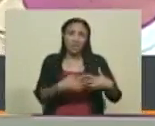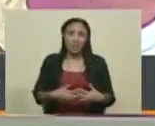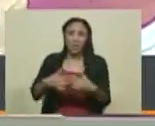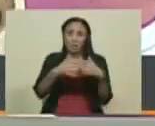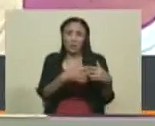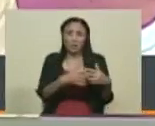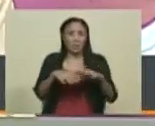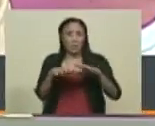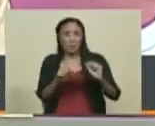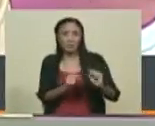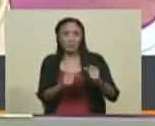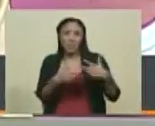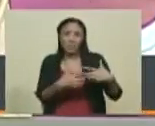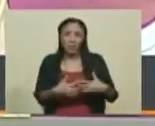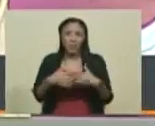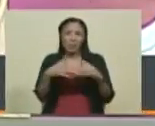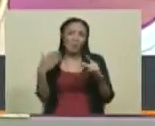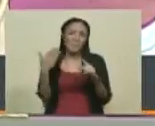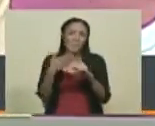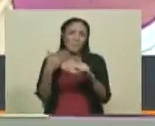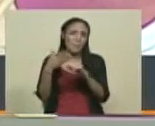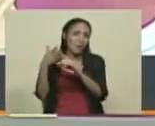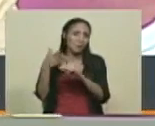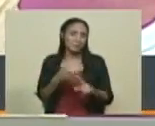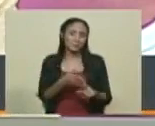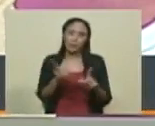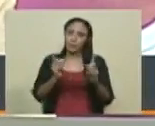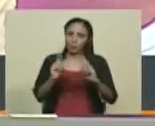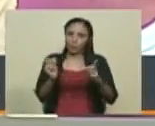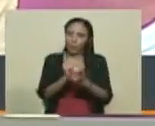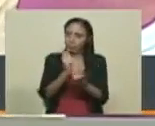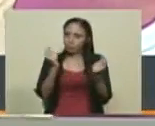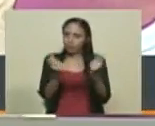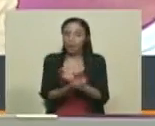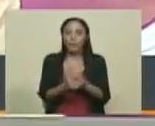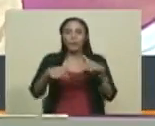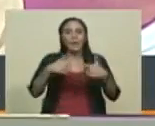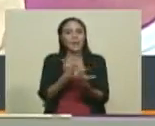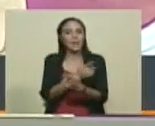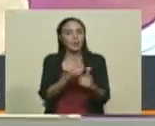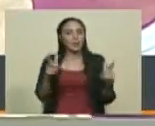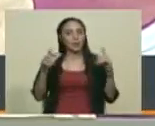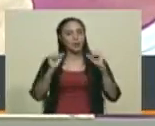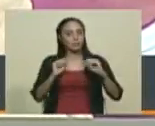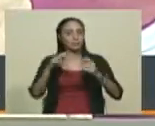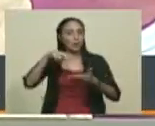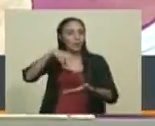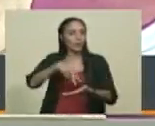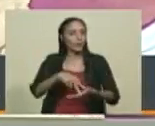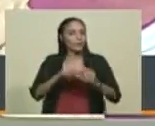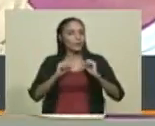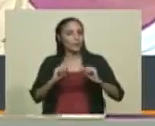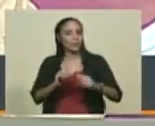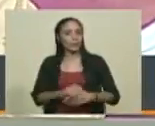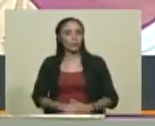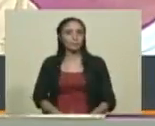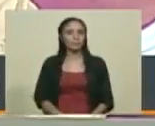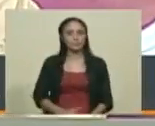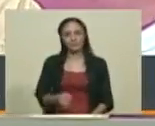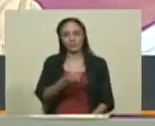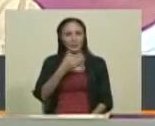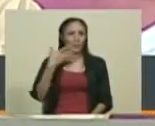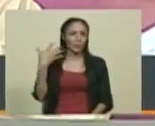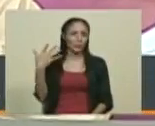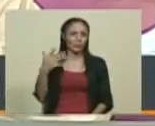la dominación extranjera sobre nuestro país, no. Le ofrecemos un país libre, de pie. Que ver lo orgulloso que uno